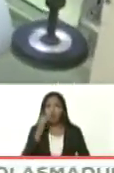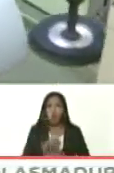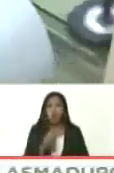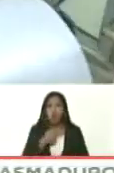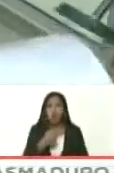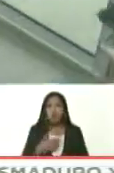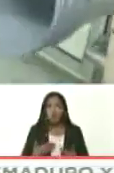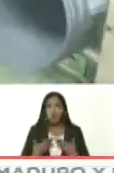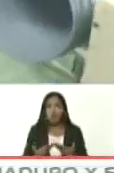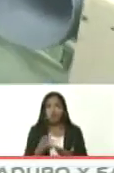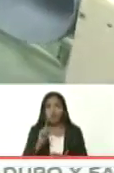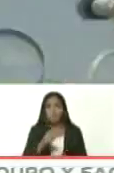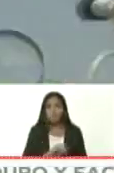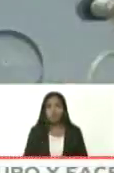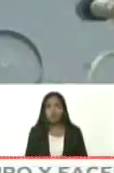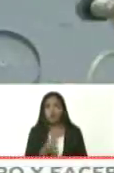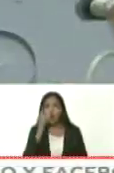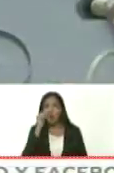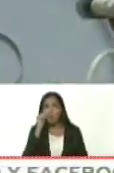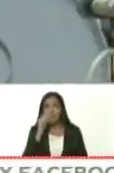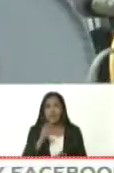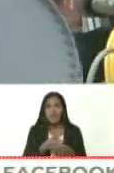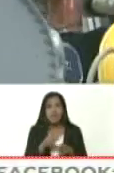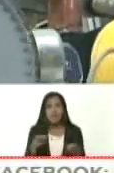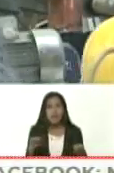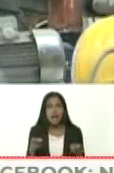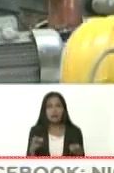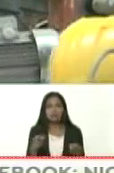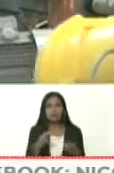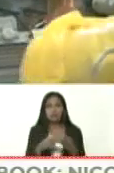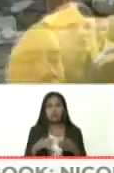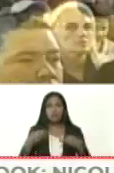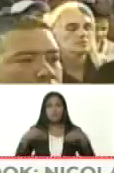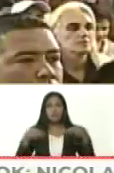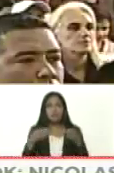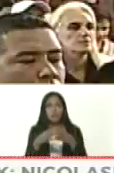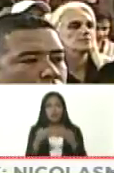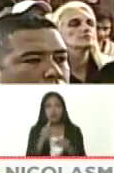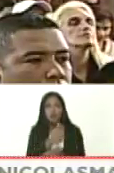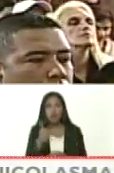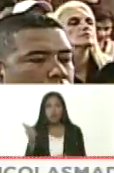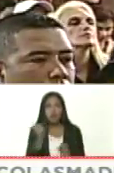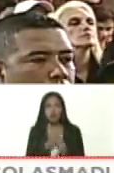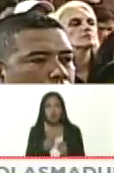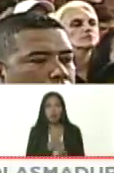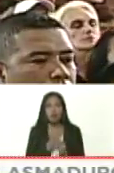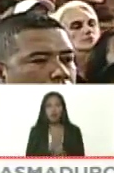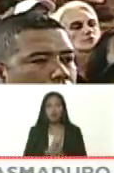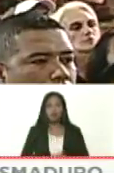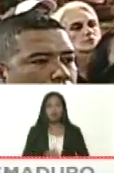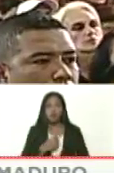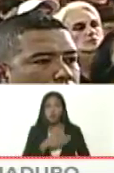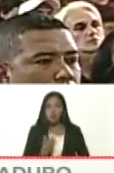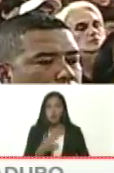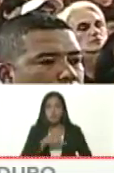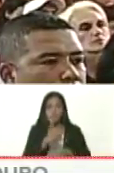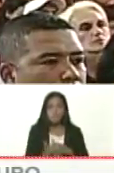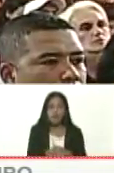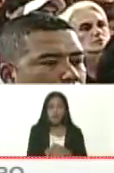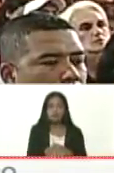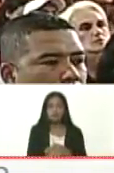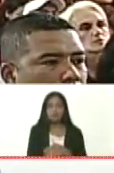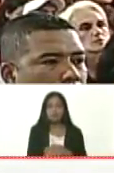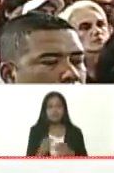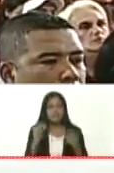dar, general, presidente de Coveplas y a todos los trabajadores. Yo quiero un plan